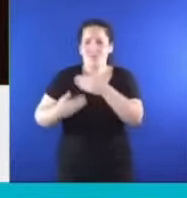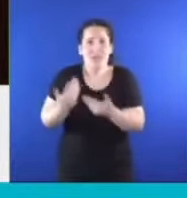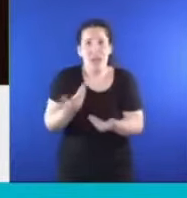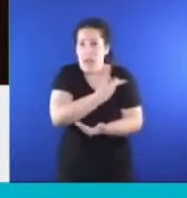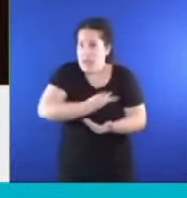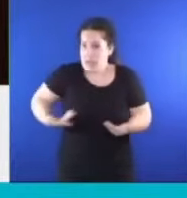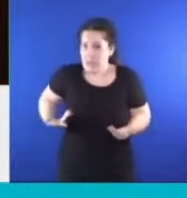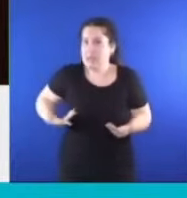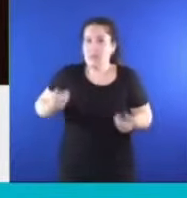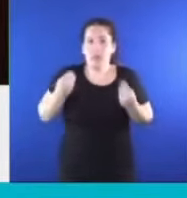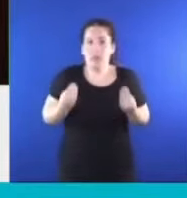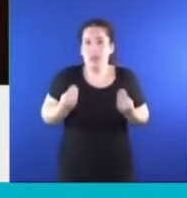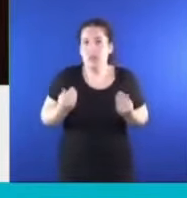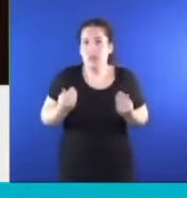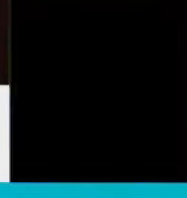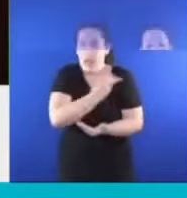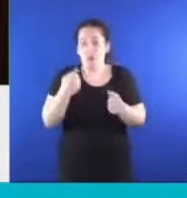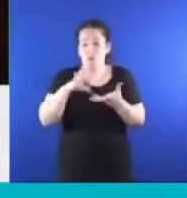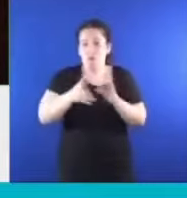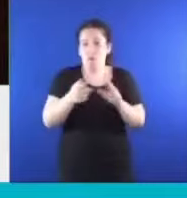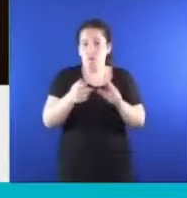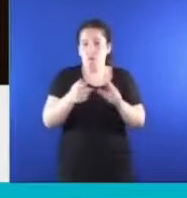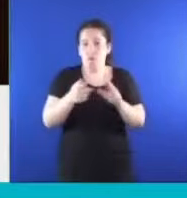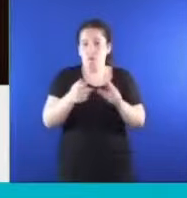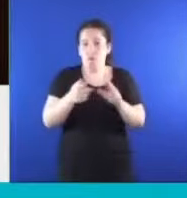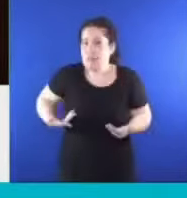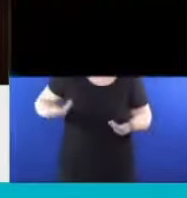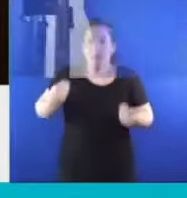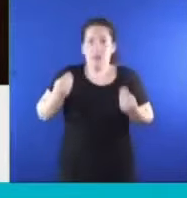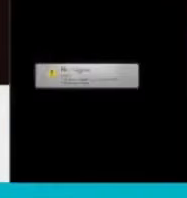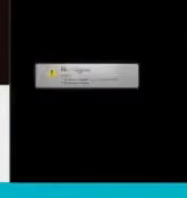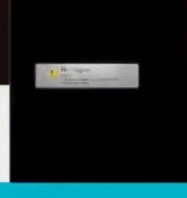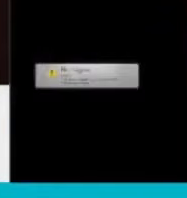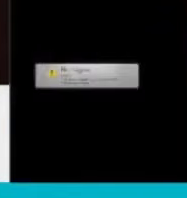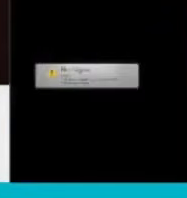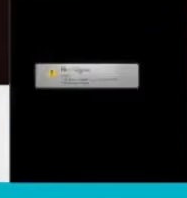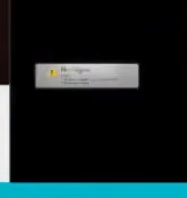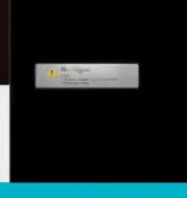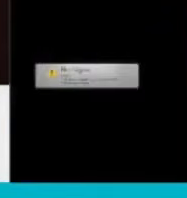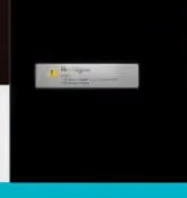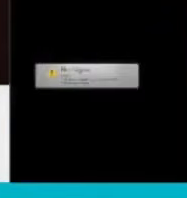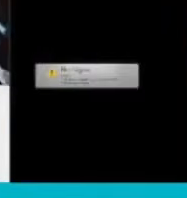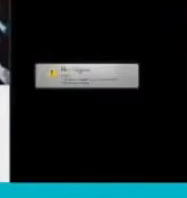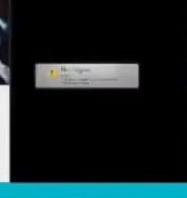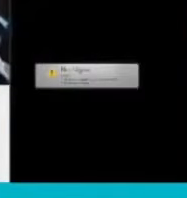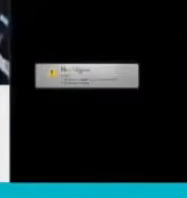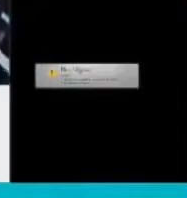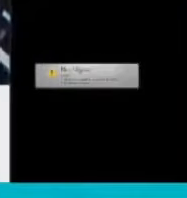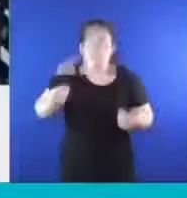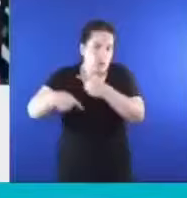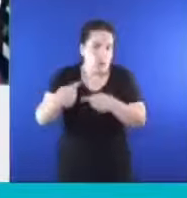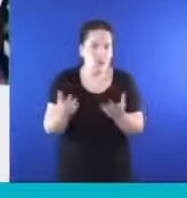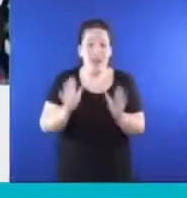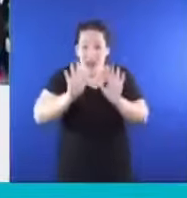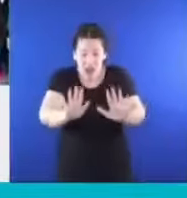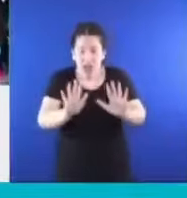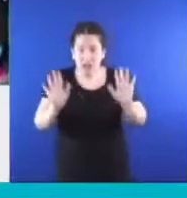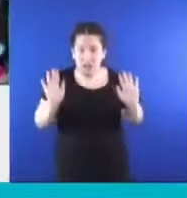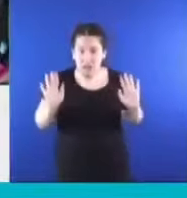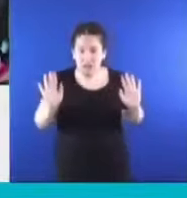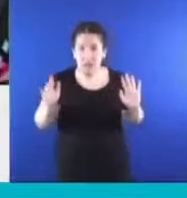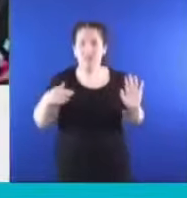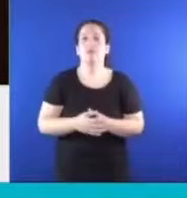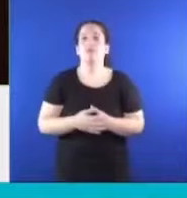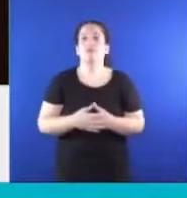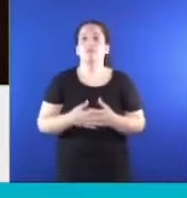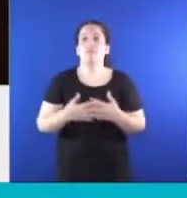el Estado cuenta con distintos instrumentos para sostener el empleo, evitar la caída de la producción y reactivar la economía. Así salió el mundo de la